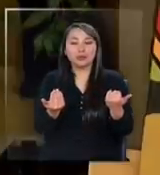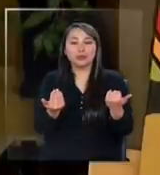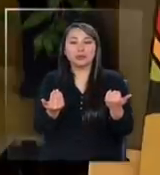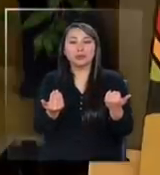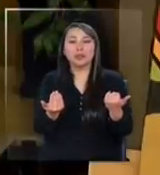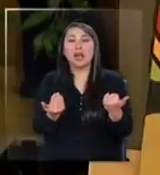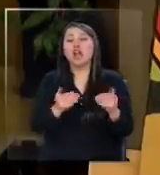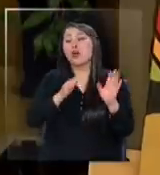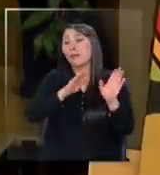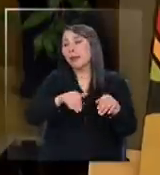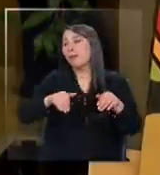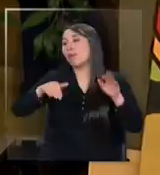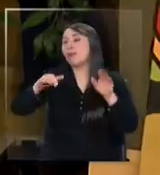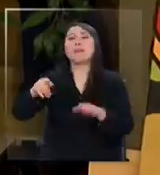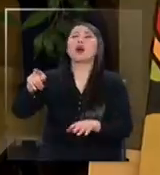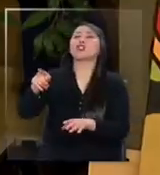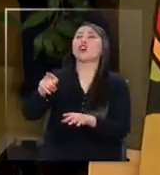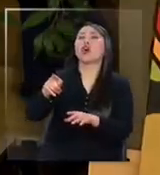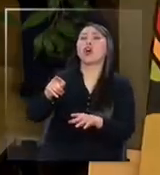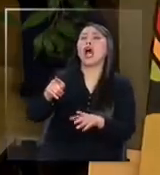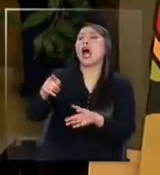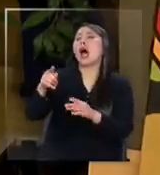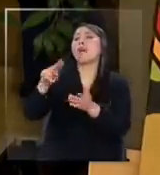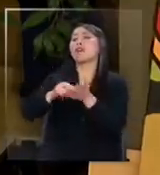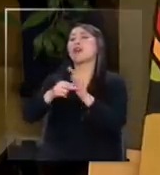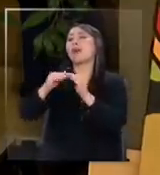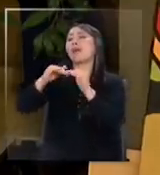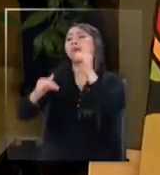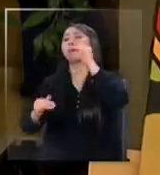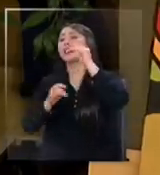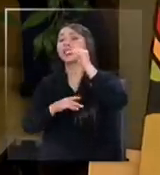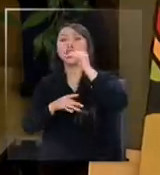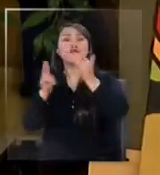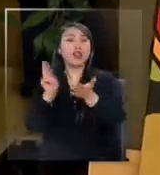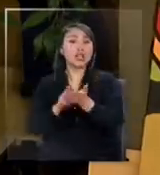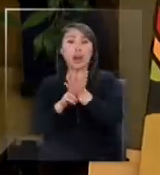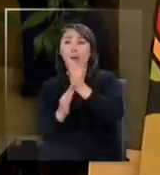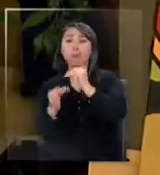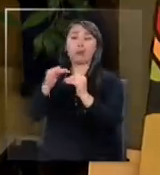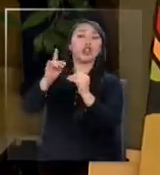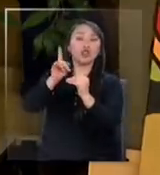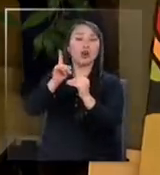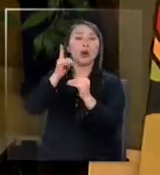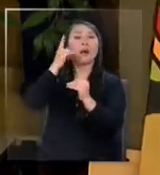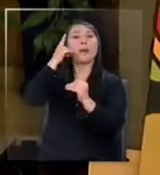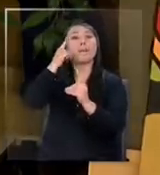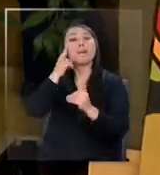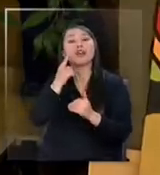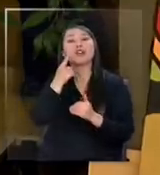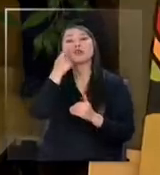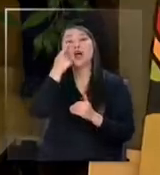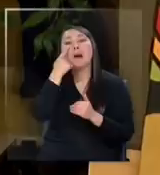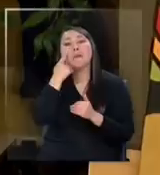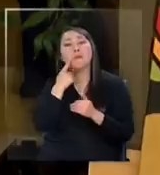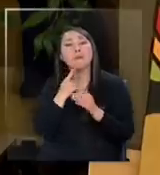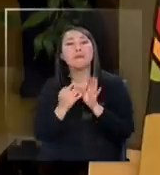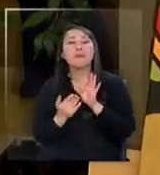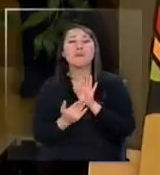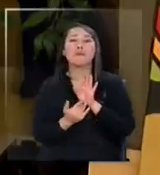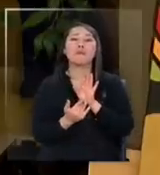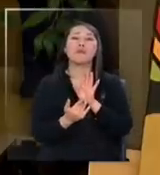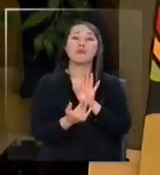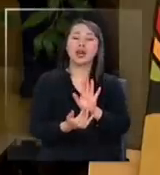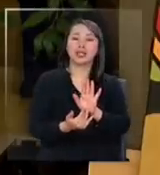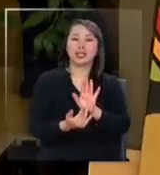a salir lo mismo de siempre, que dicen, no, si esto no resuelve el problema de la desigualdad en Chile. Sí, no lo resuelve, pero es una señal.